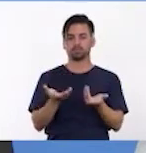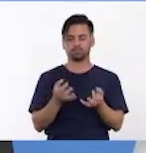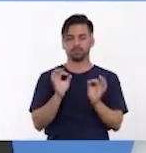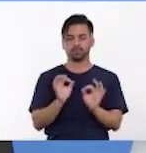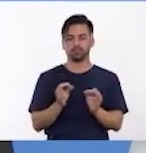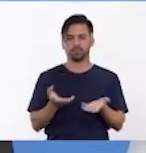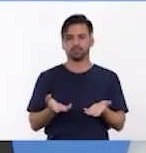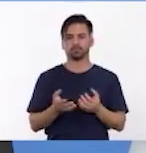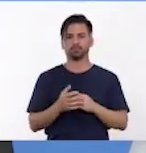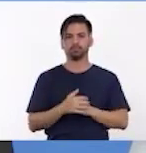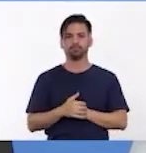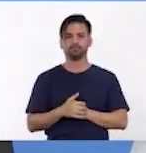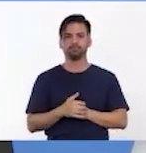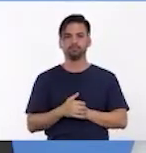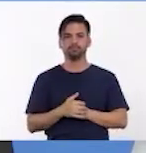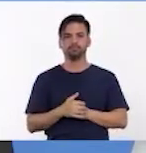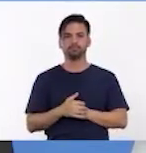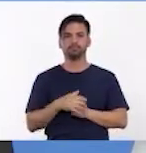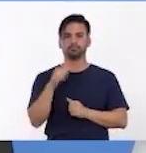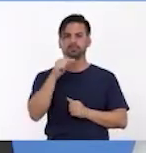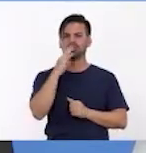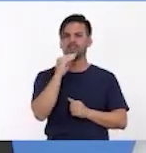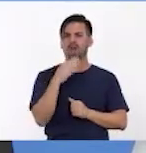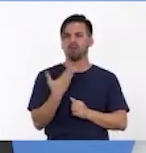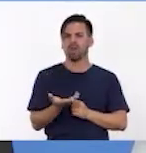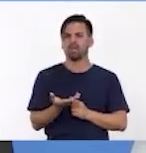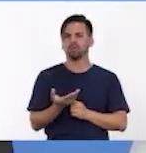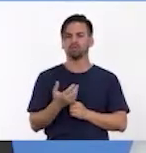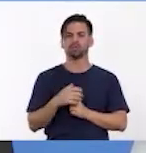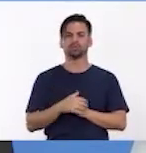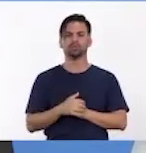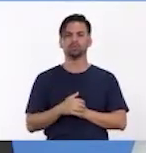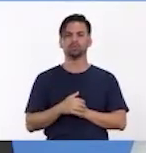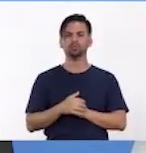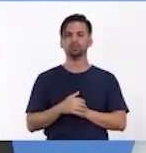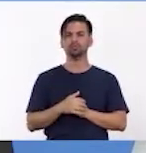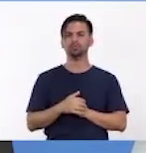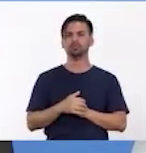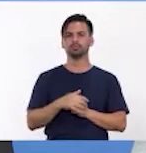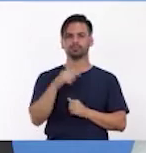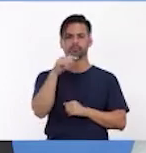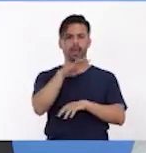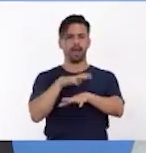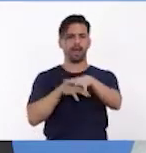especies, bueno, estamos hablando de cómo las especies